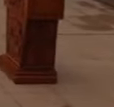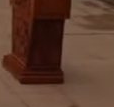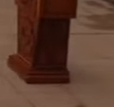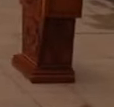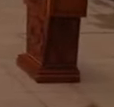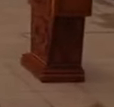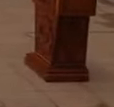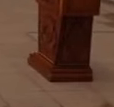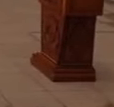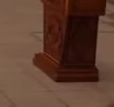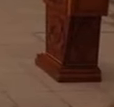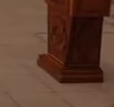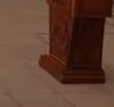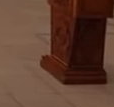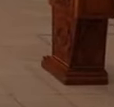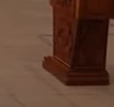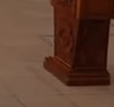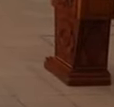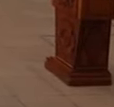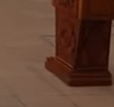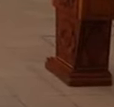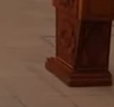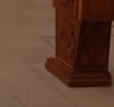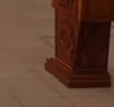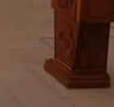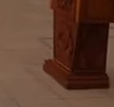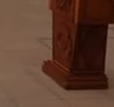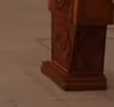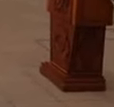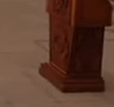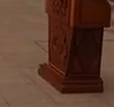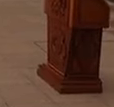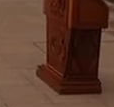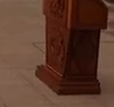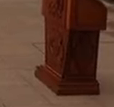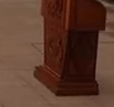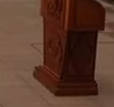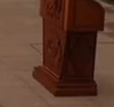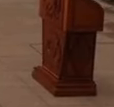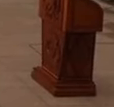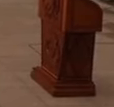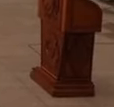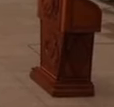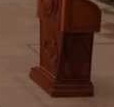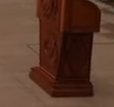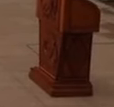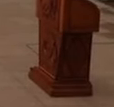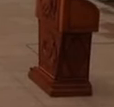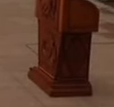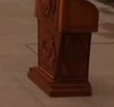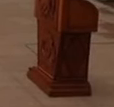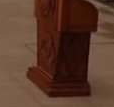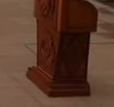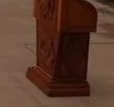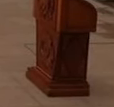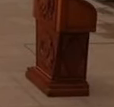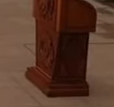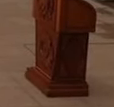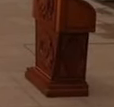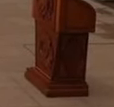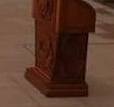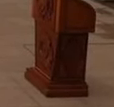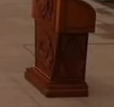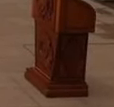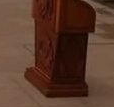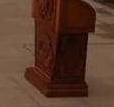Honorables funcionarios de gobierno que nos acompañan en esta conferencia de prensa. Buenos días, amables televidentes de Canal de Gobierno,